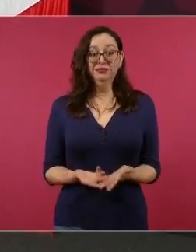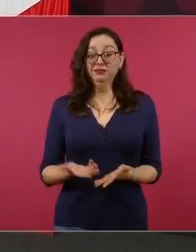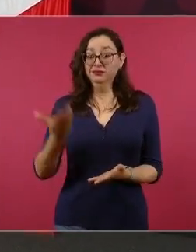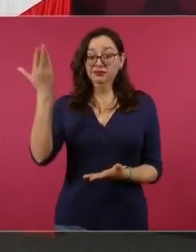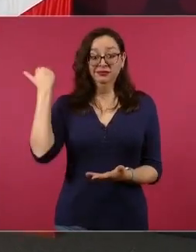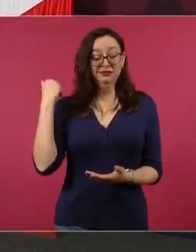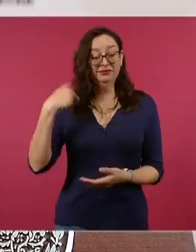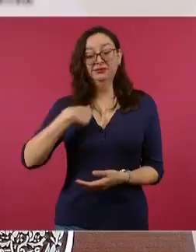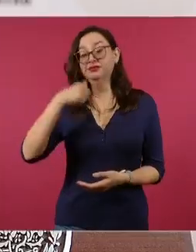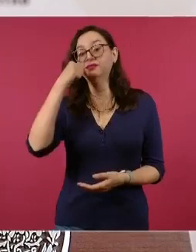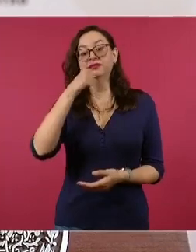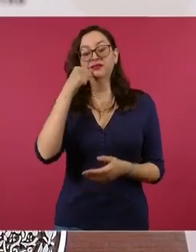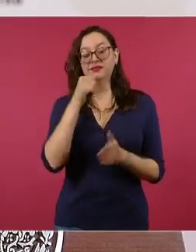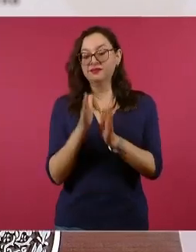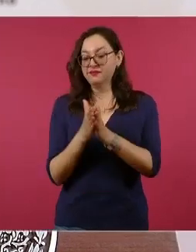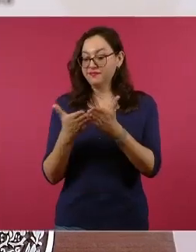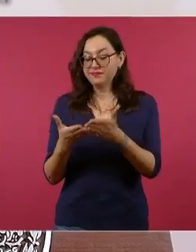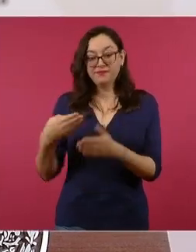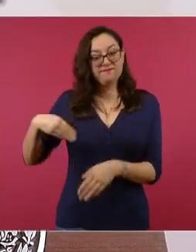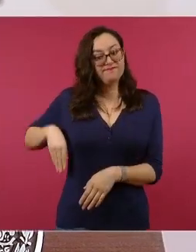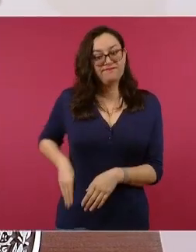sin mi carterita,